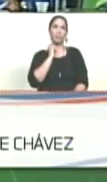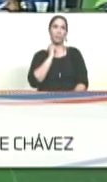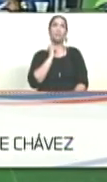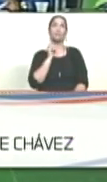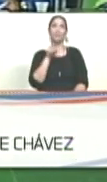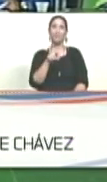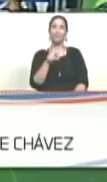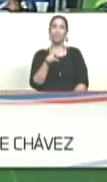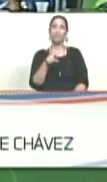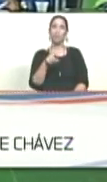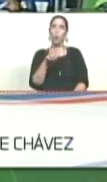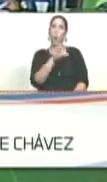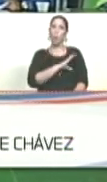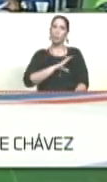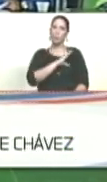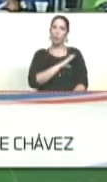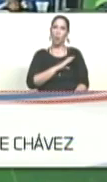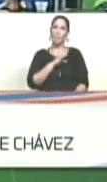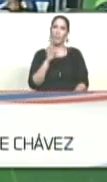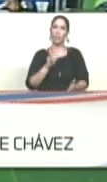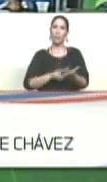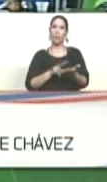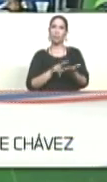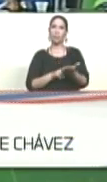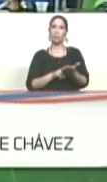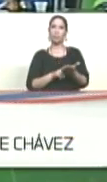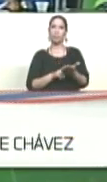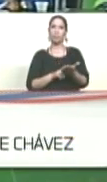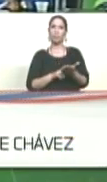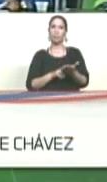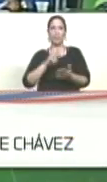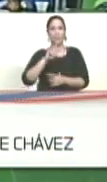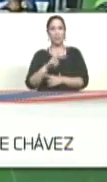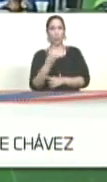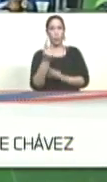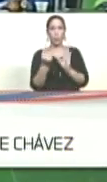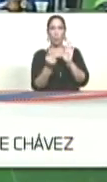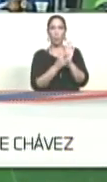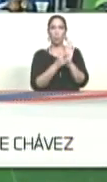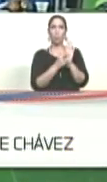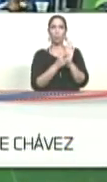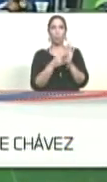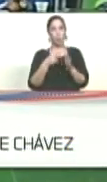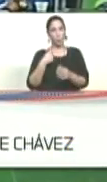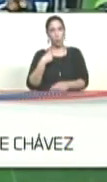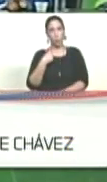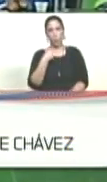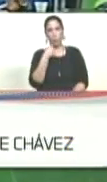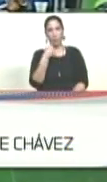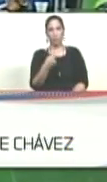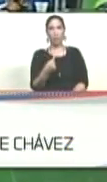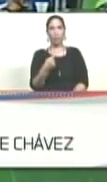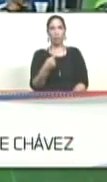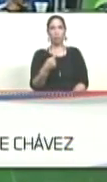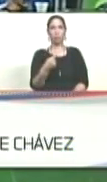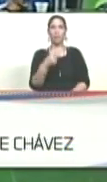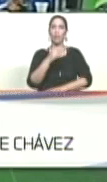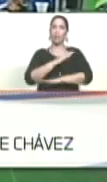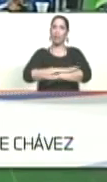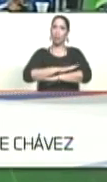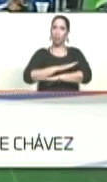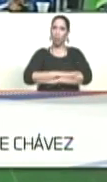de la Comisión de la Verdad, como segundo punto, yo planteo sean tratados